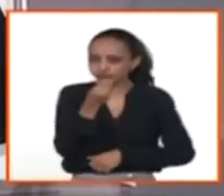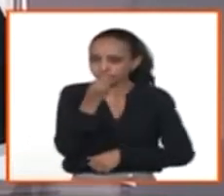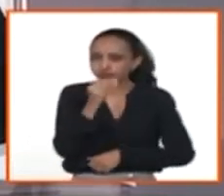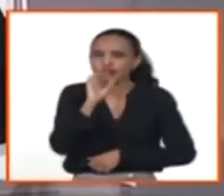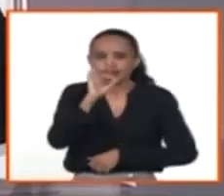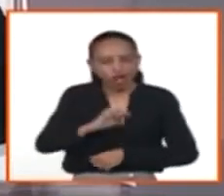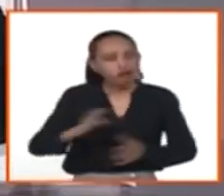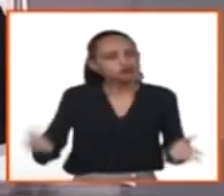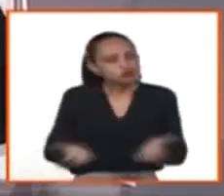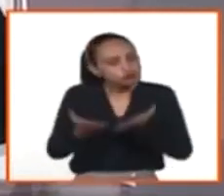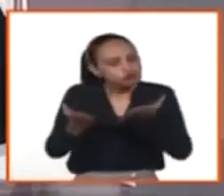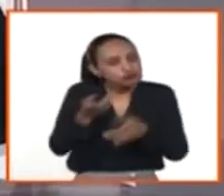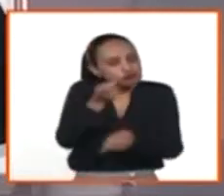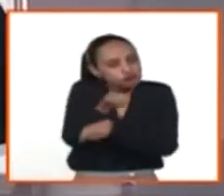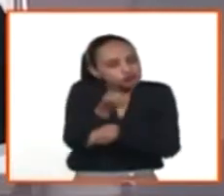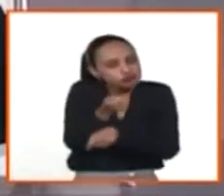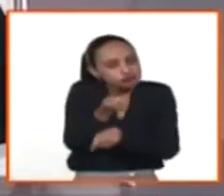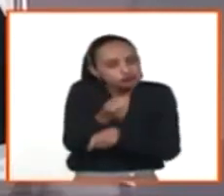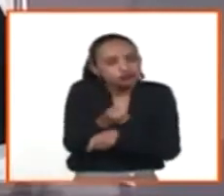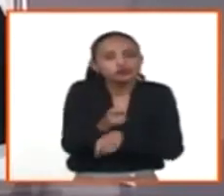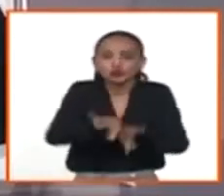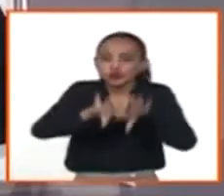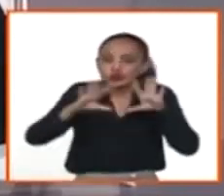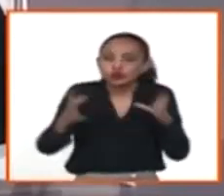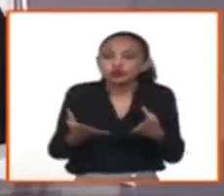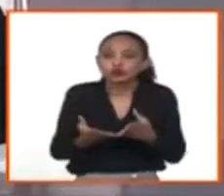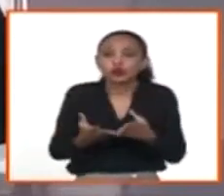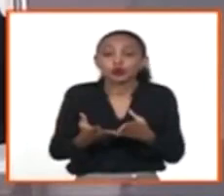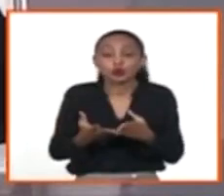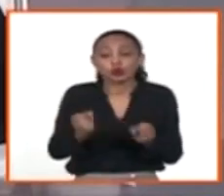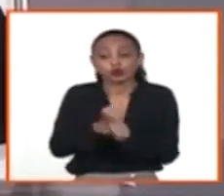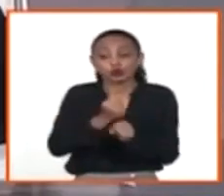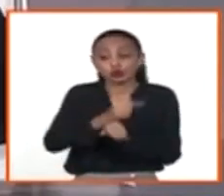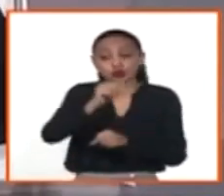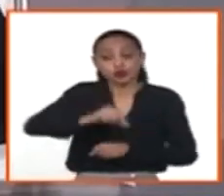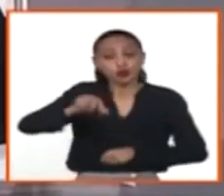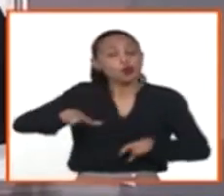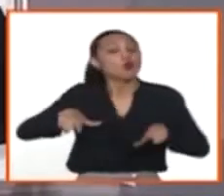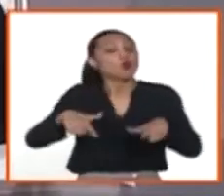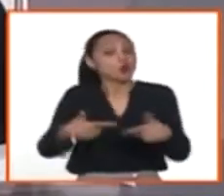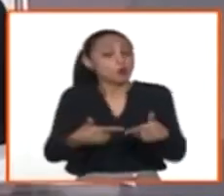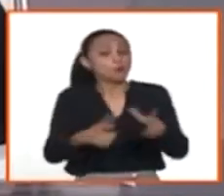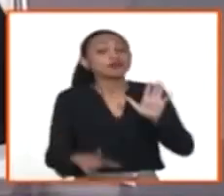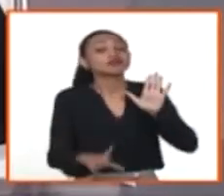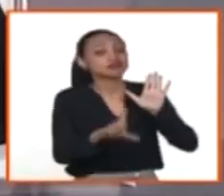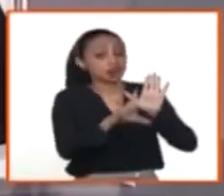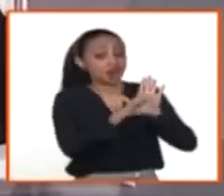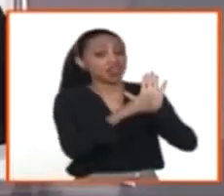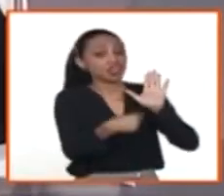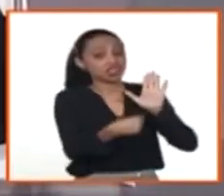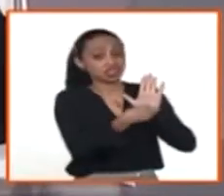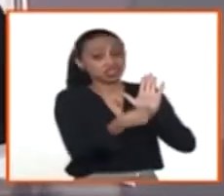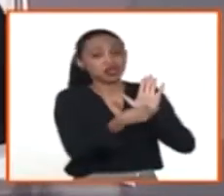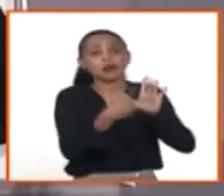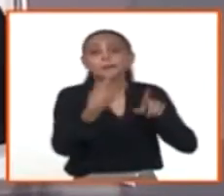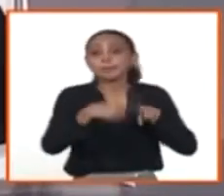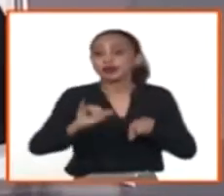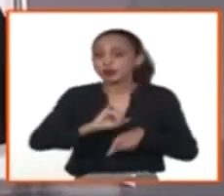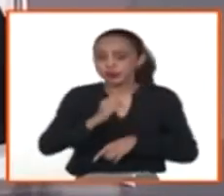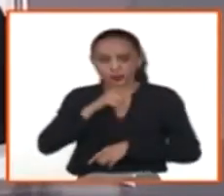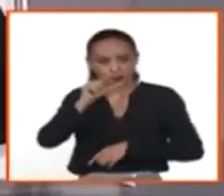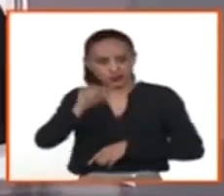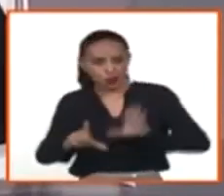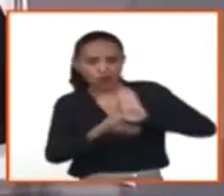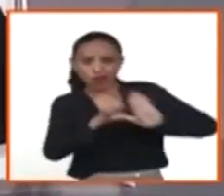se incentive, se bonifique a todos aquellos actores que cumplan con lo establecido en la ley, pero también que se sancione a aquellos que